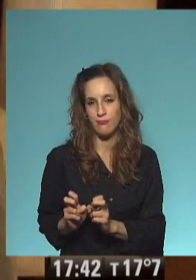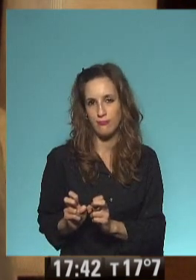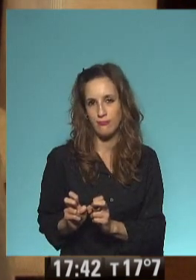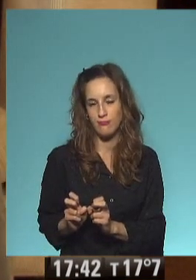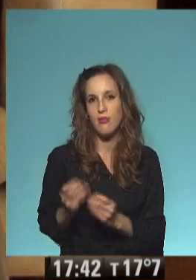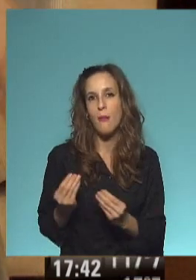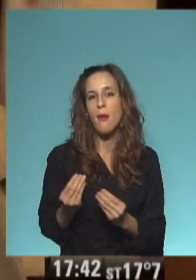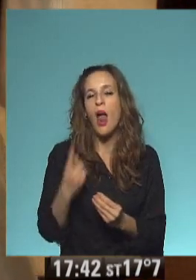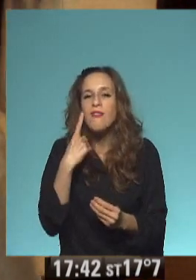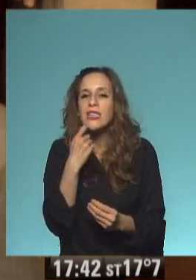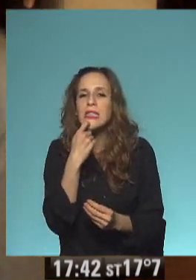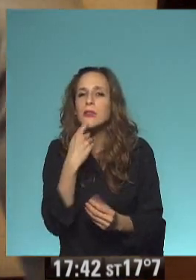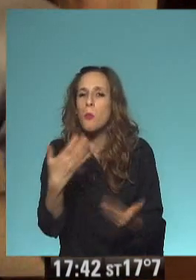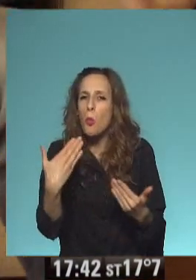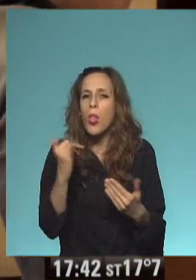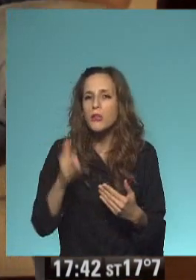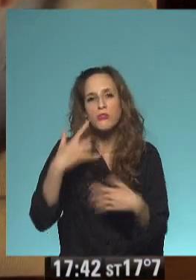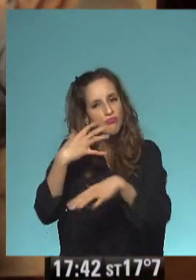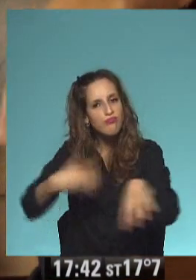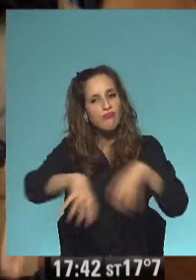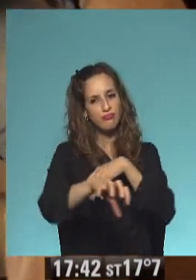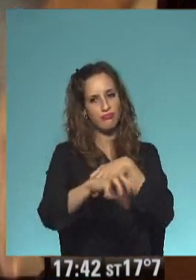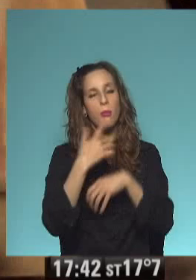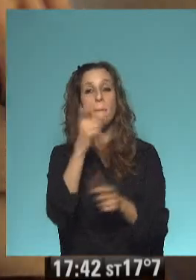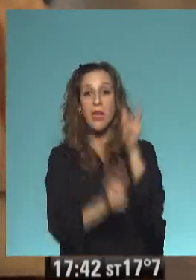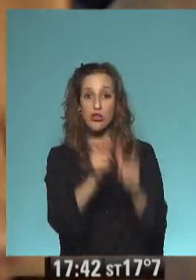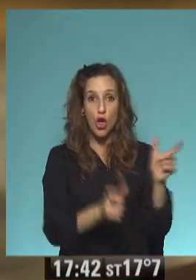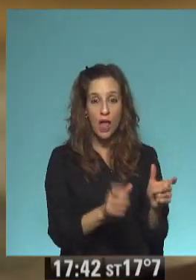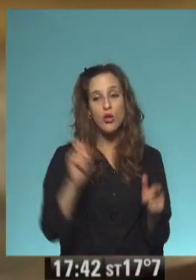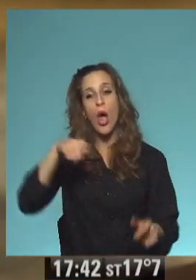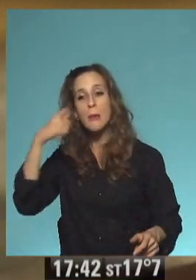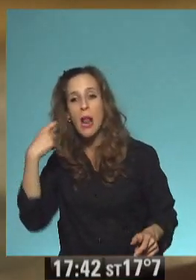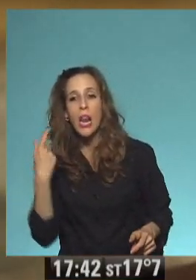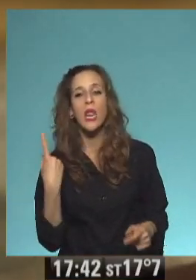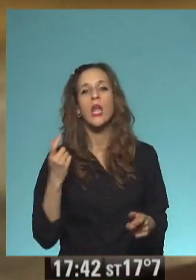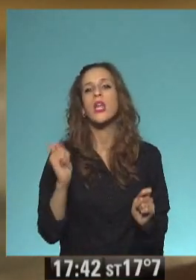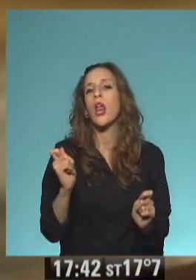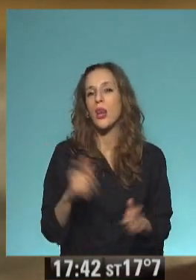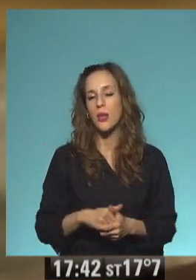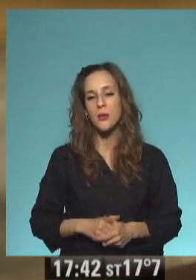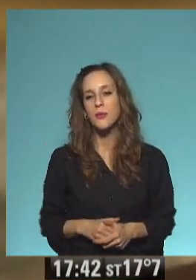de otra persona es una capacidad que tenemos los humanos o los animales.